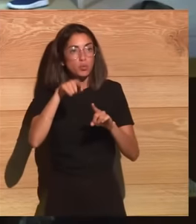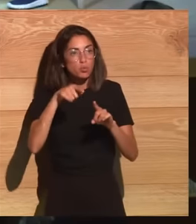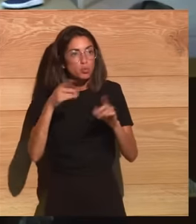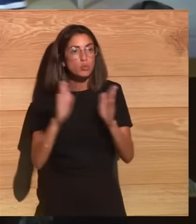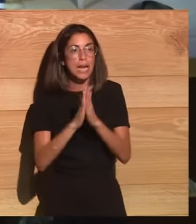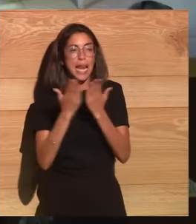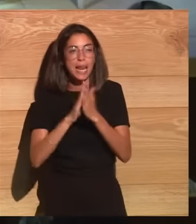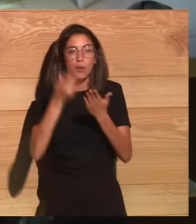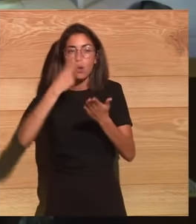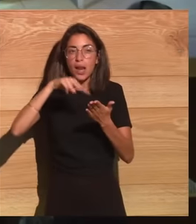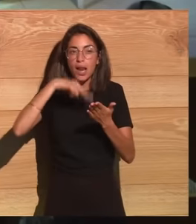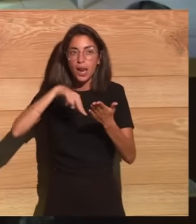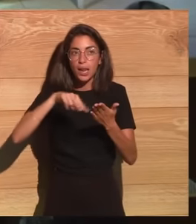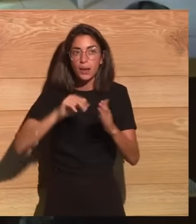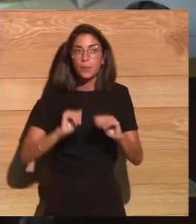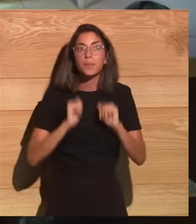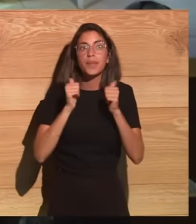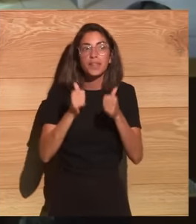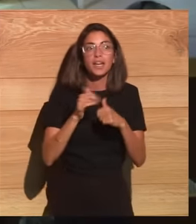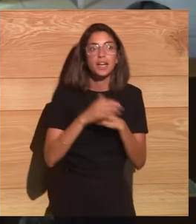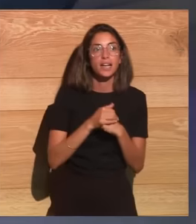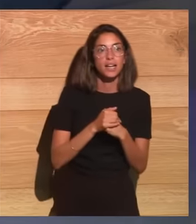¡Dios! ¡Anatema! ¡Vamos!